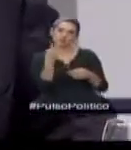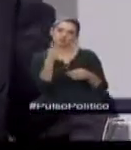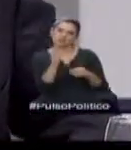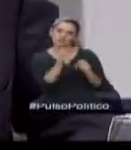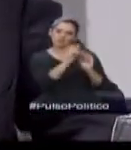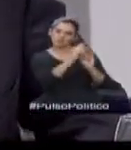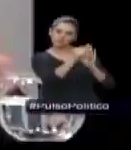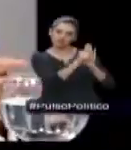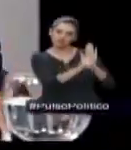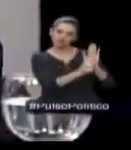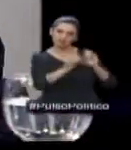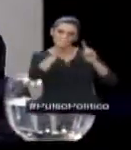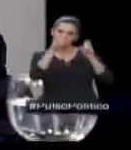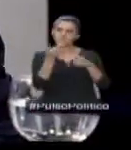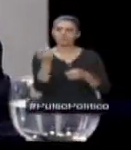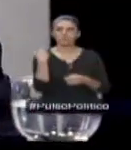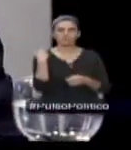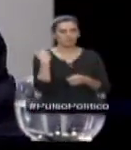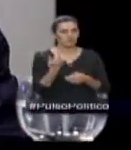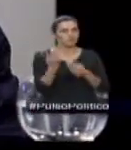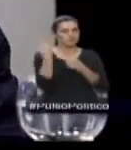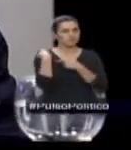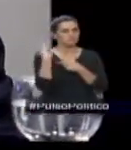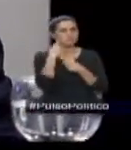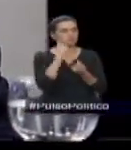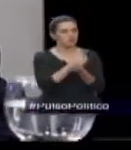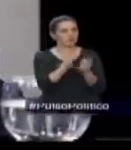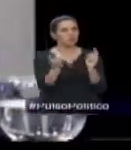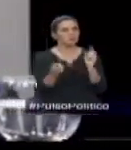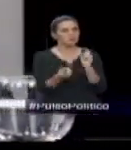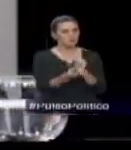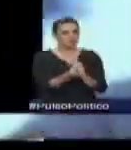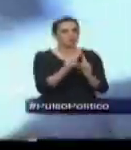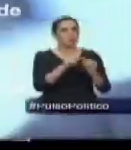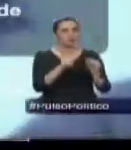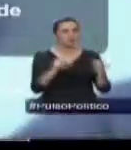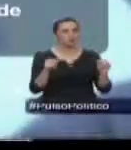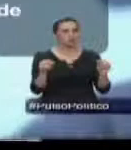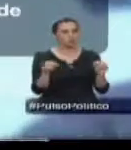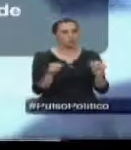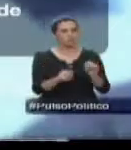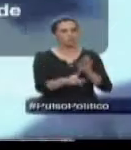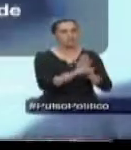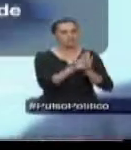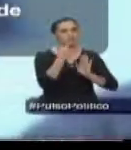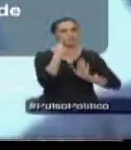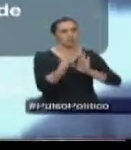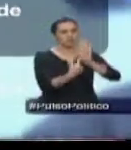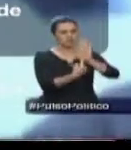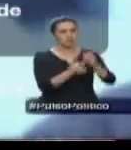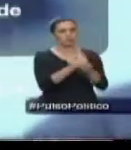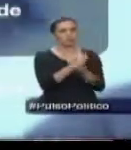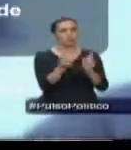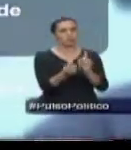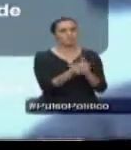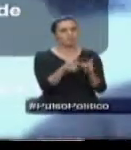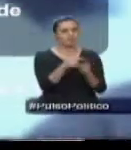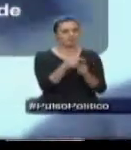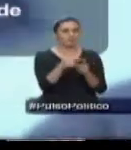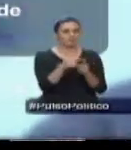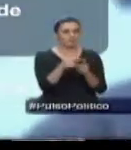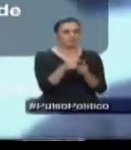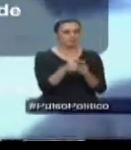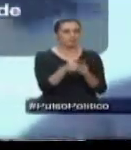puntos y competencias para modificar algunas normas por ejemplo cambiar la palabra